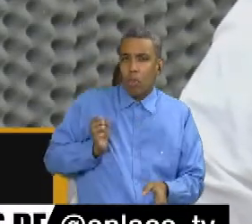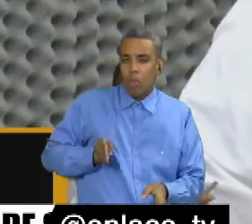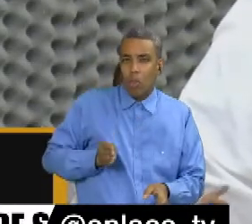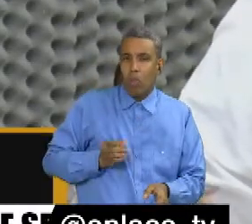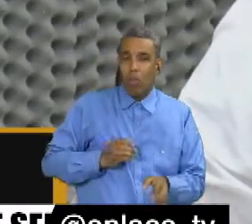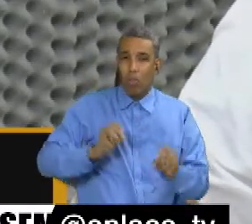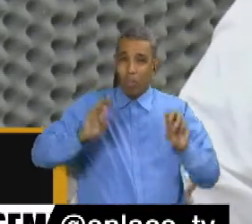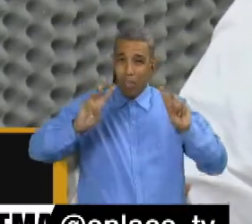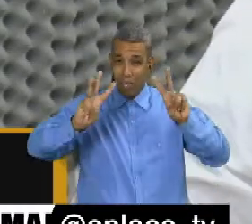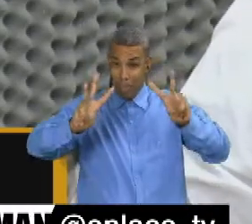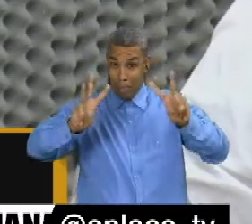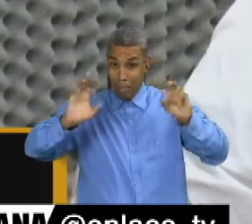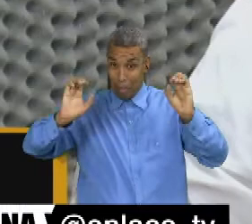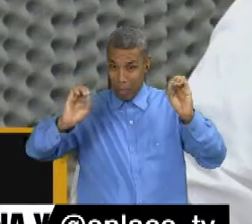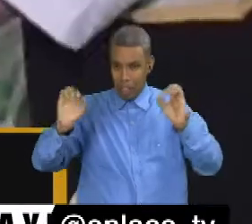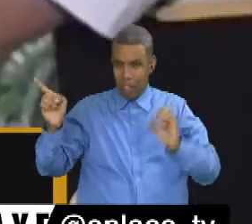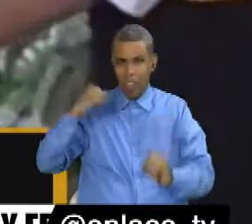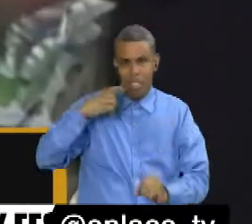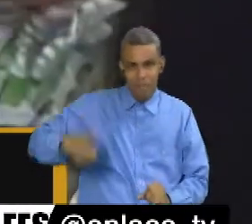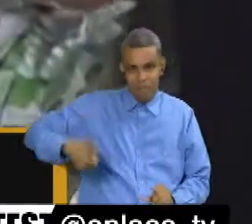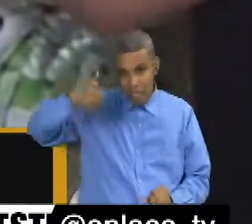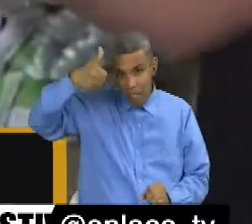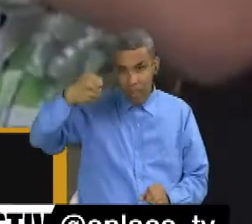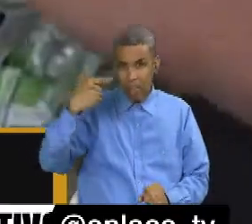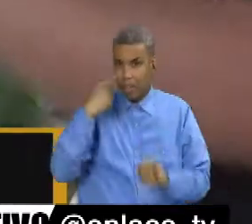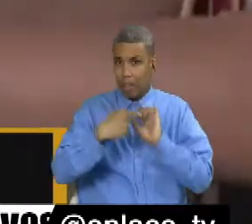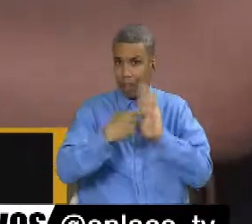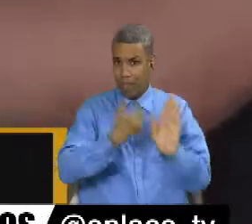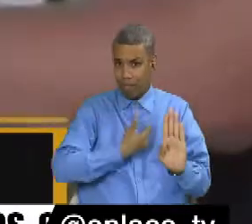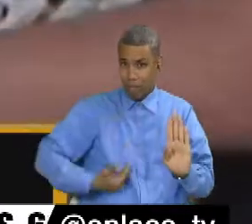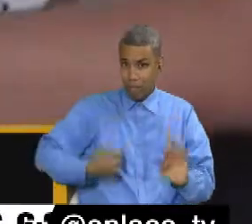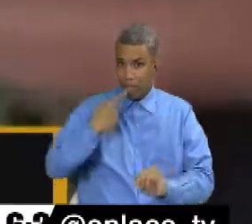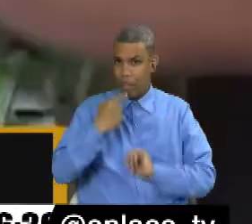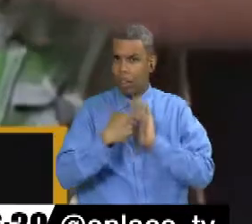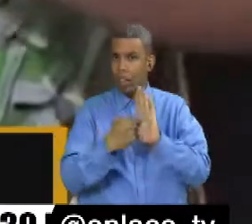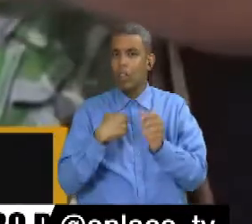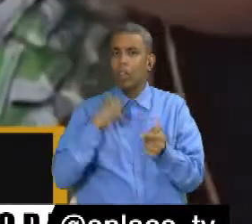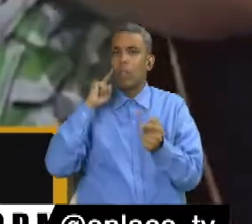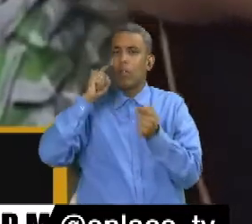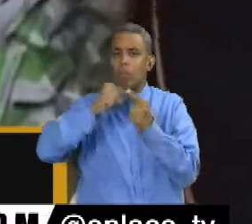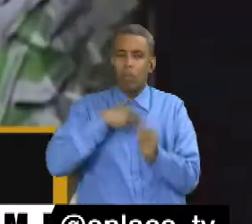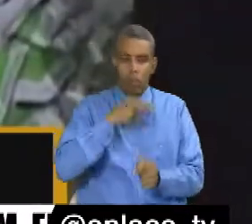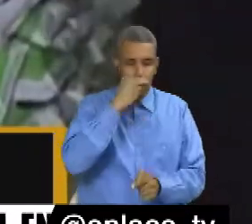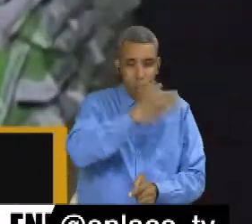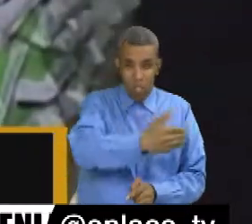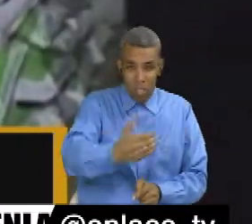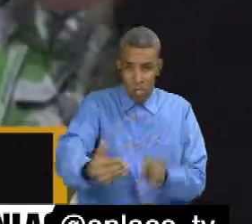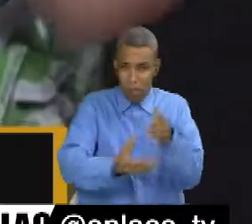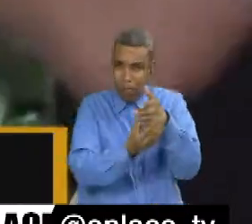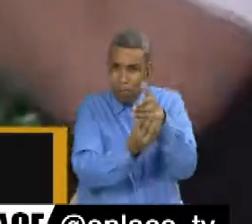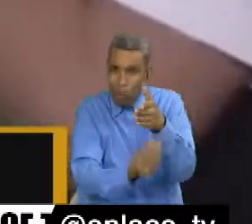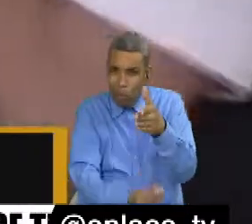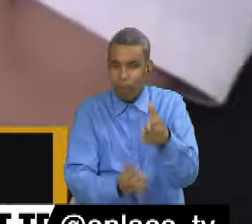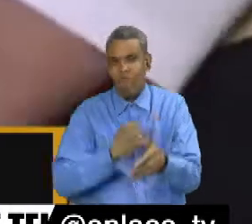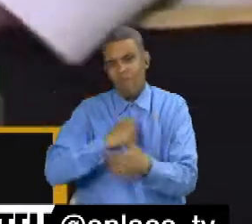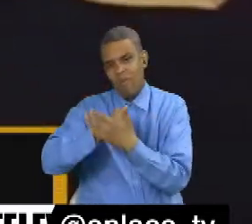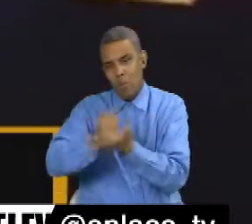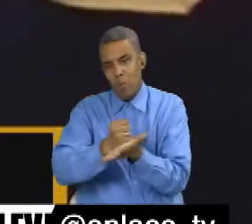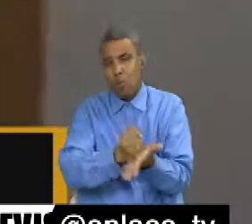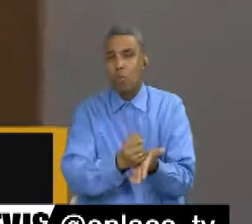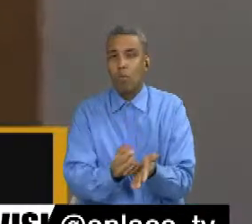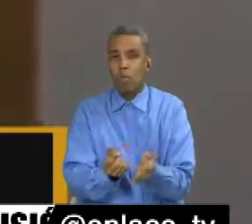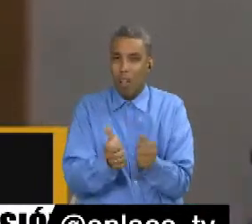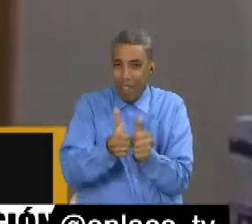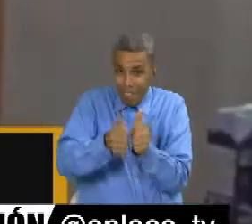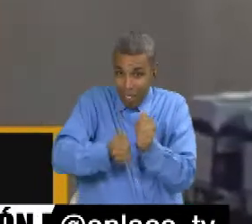Enlace Televisión la nueva versión de la lechetón en Barranca Bermeja, cuyo propósito es llevar leche a los menores de escasos recursos económicos,